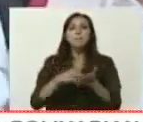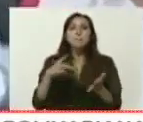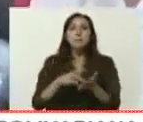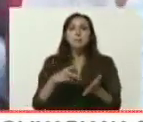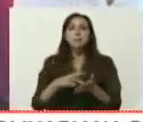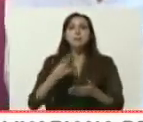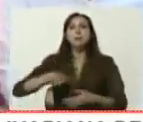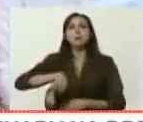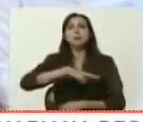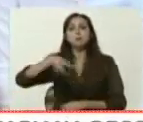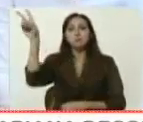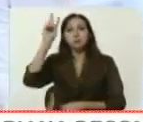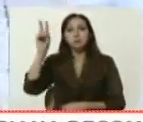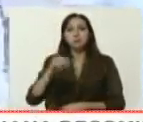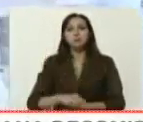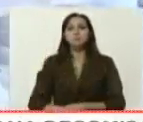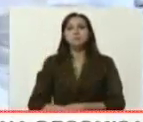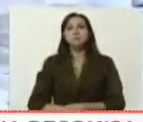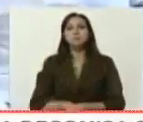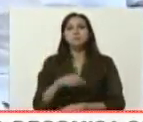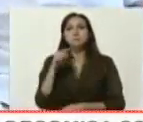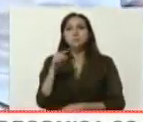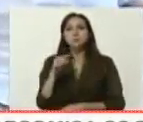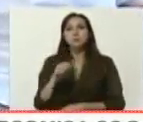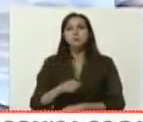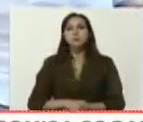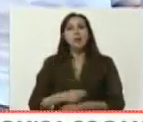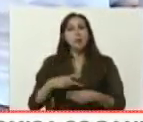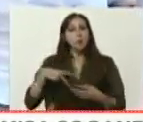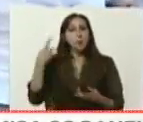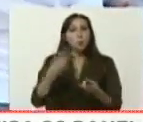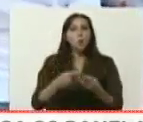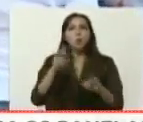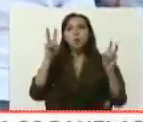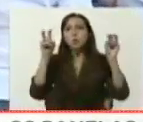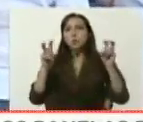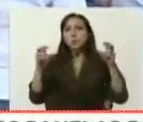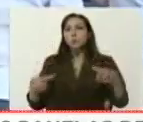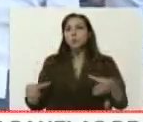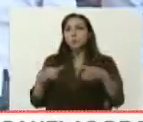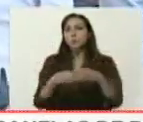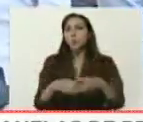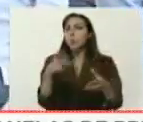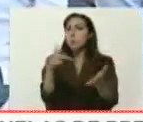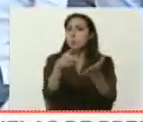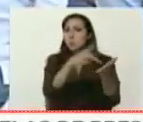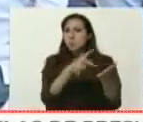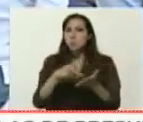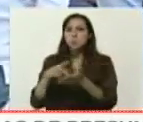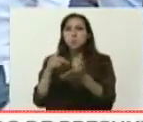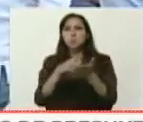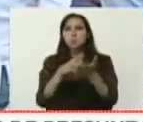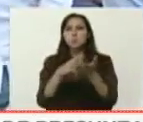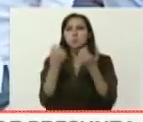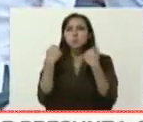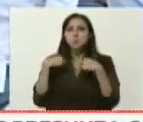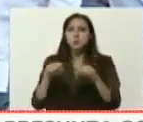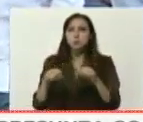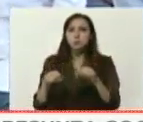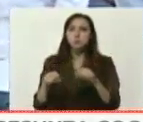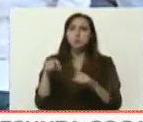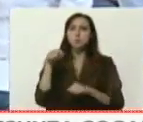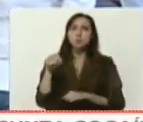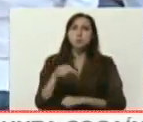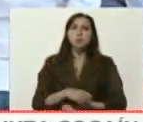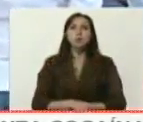nuestro país, quienes ratificaron la voluntad de un nuevo orden democrático, participativo y justo, y rechazaron las medidas unilaterales en contra